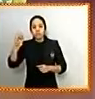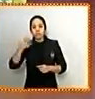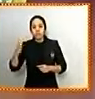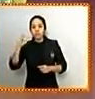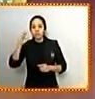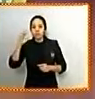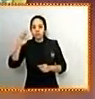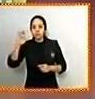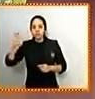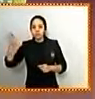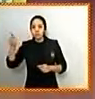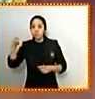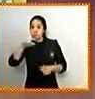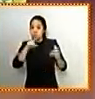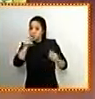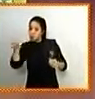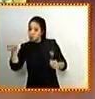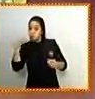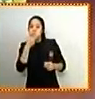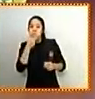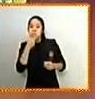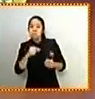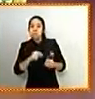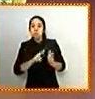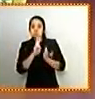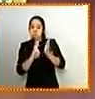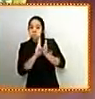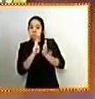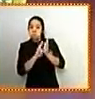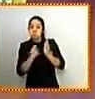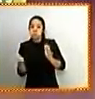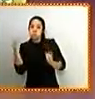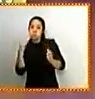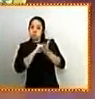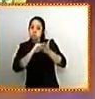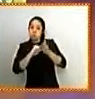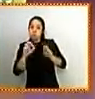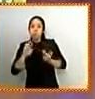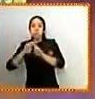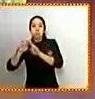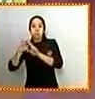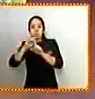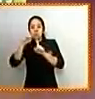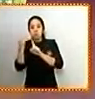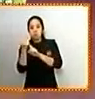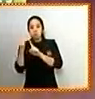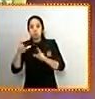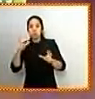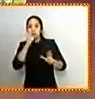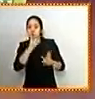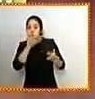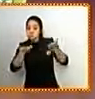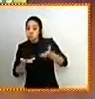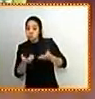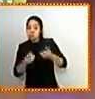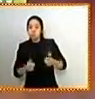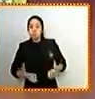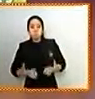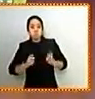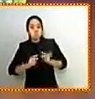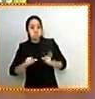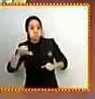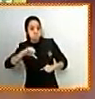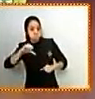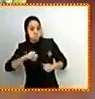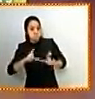quien ellos son los protagonistas de un video que se hizo viral hace una semana. El Coloto los ha traído para vivir esta emocionante experiencia.